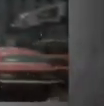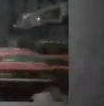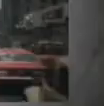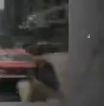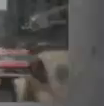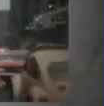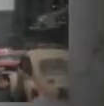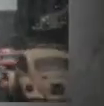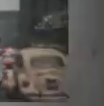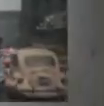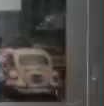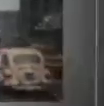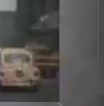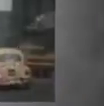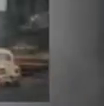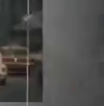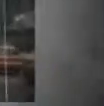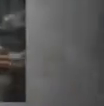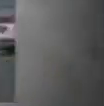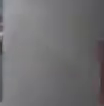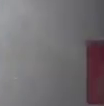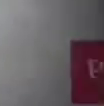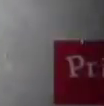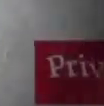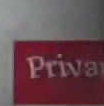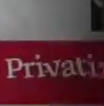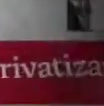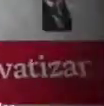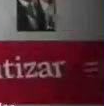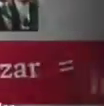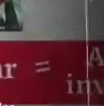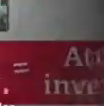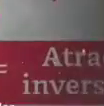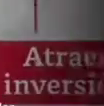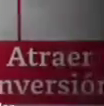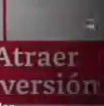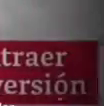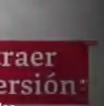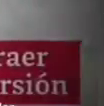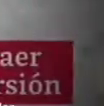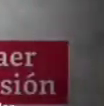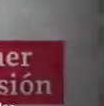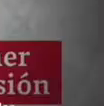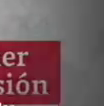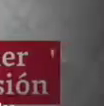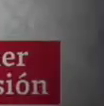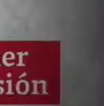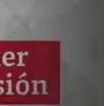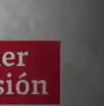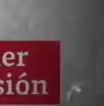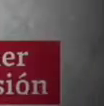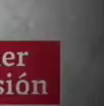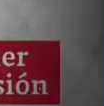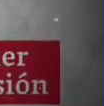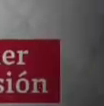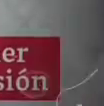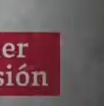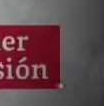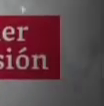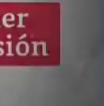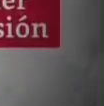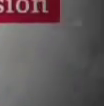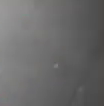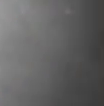la llegada del neoliberalismo a inicios de los años 80, el gobierno privatiza industrias nacionales con el pretexto